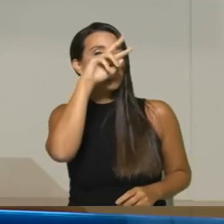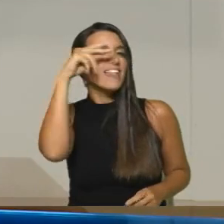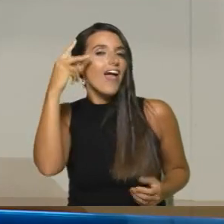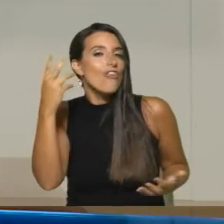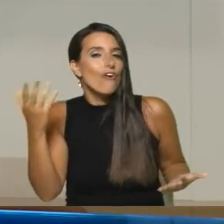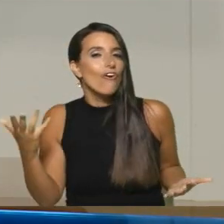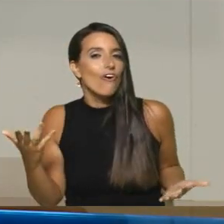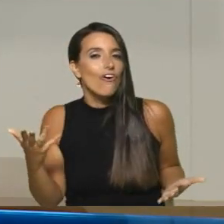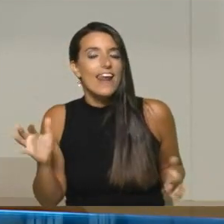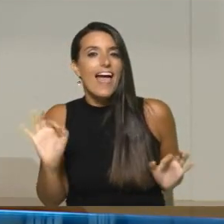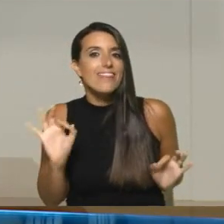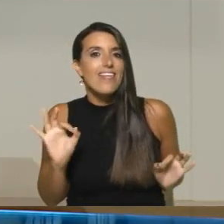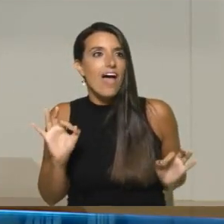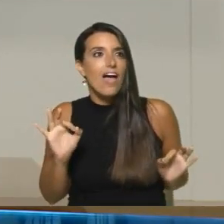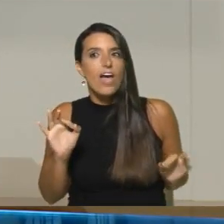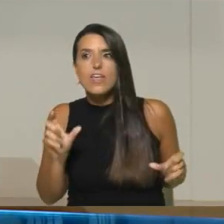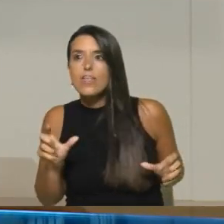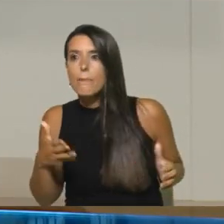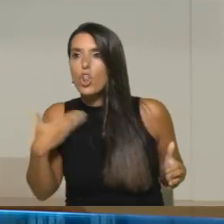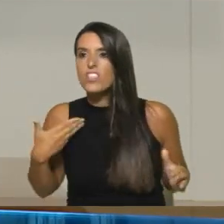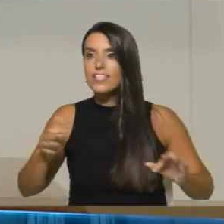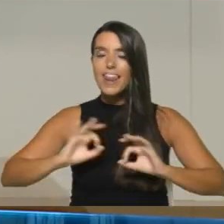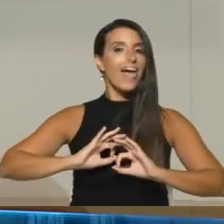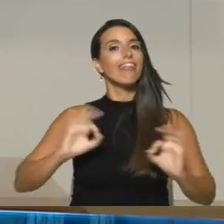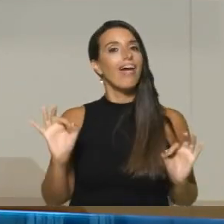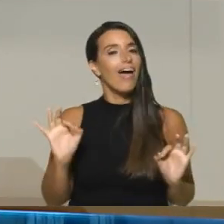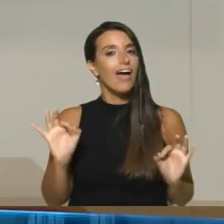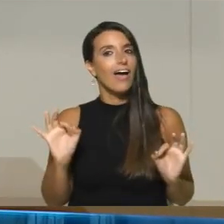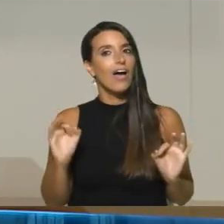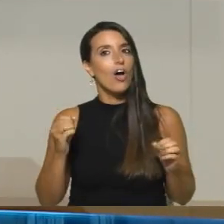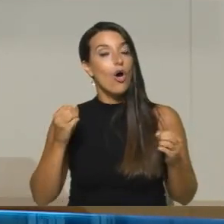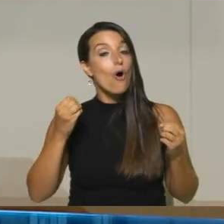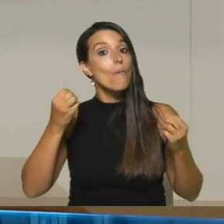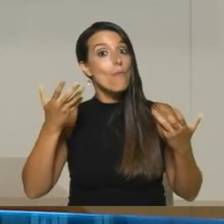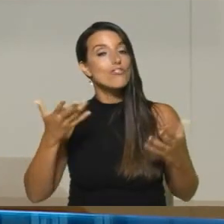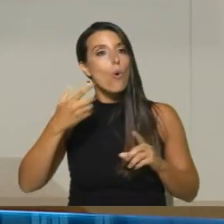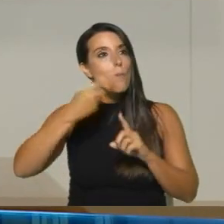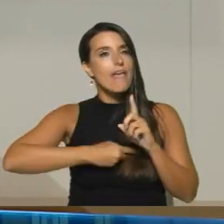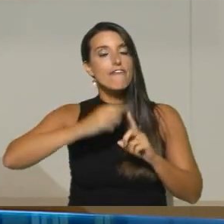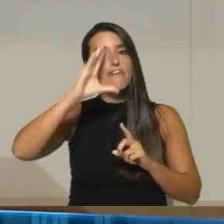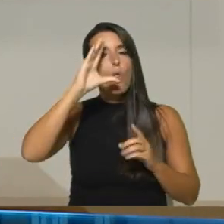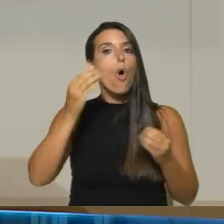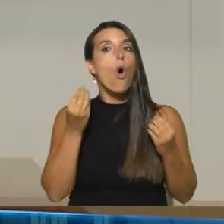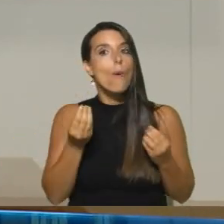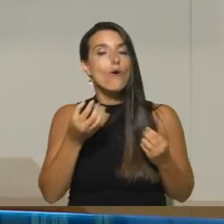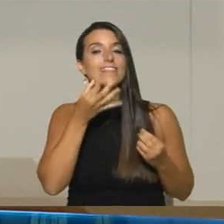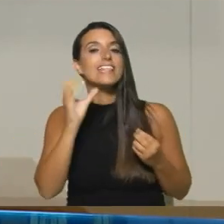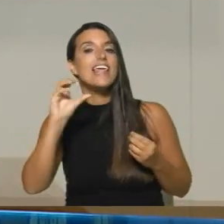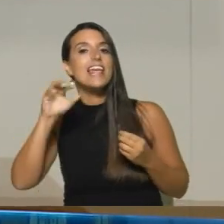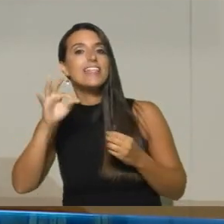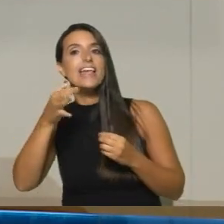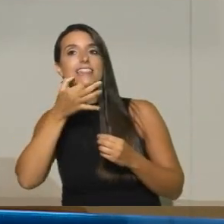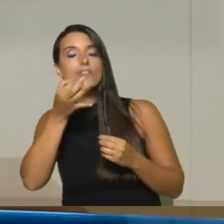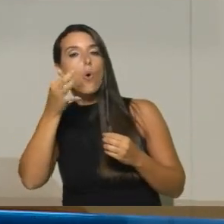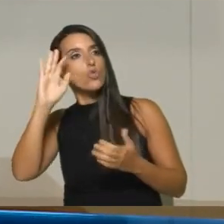no hubo ninguna movilización de protesta por eso dice sempronio entre otras cosas que se meten no cumplió con el compromiso salía